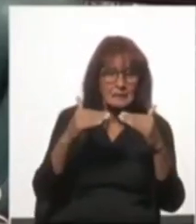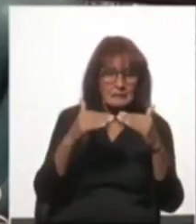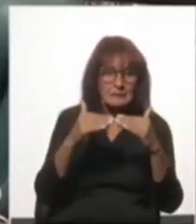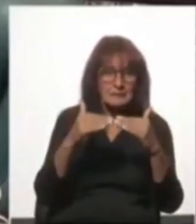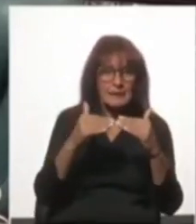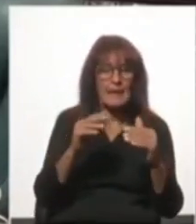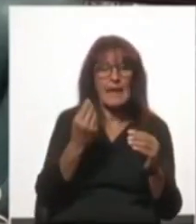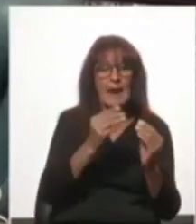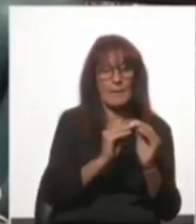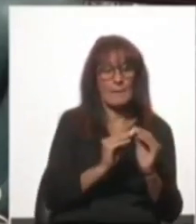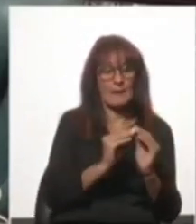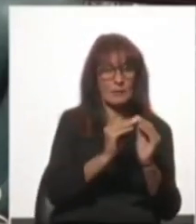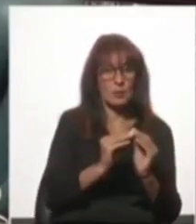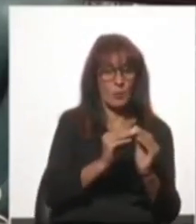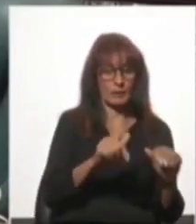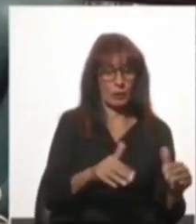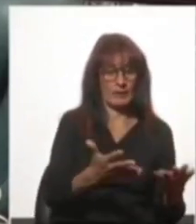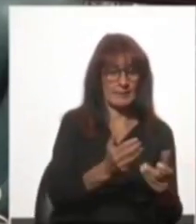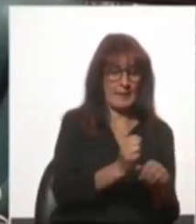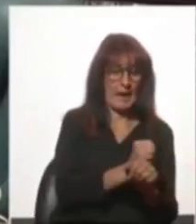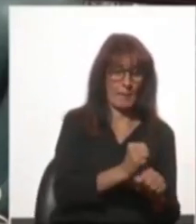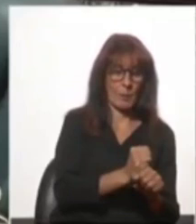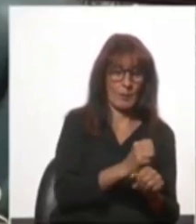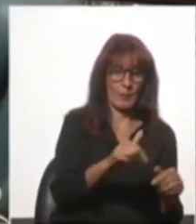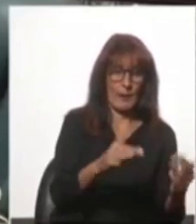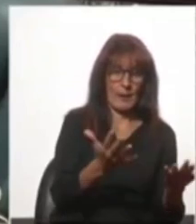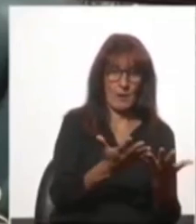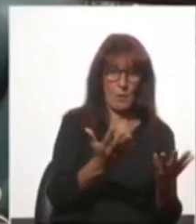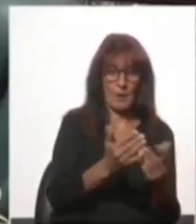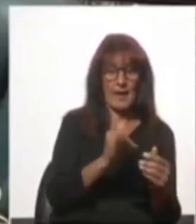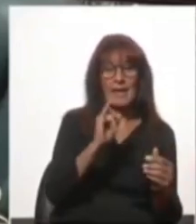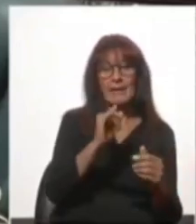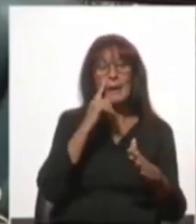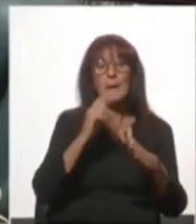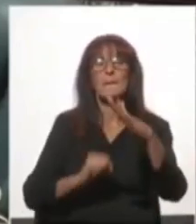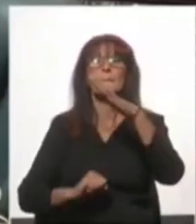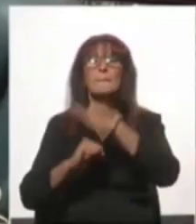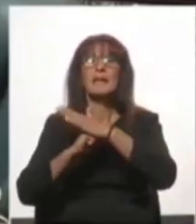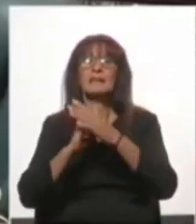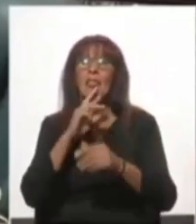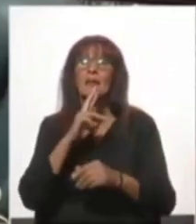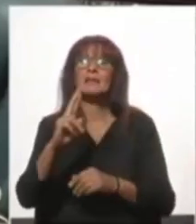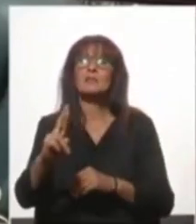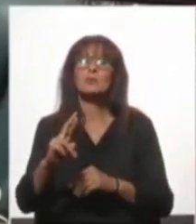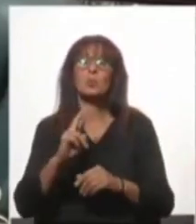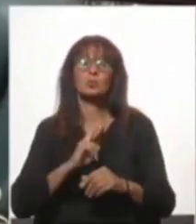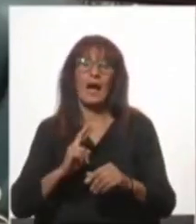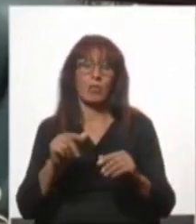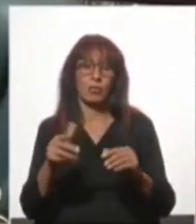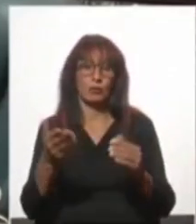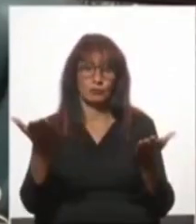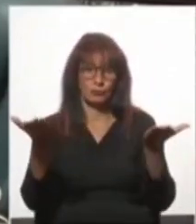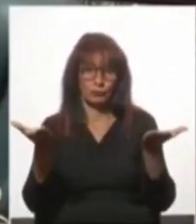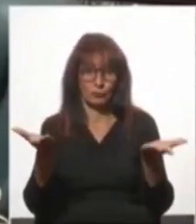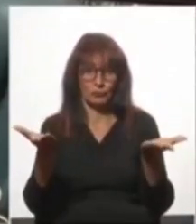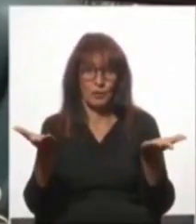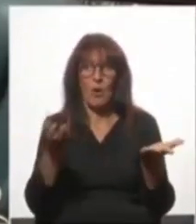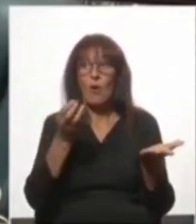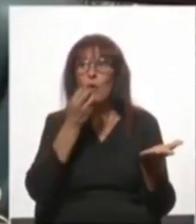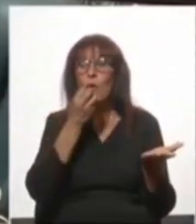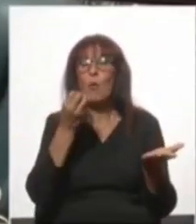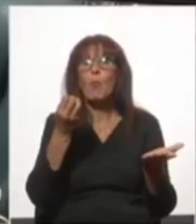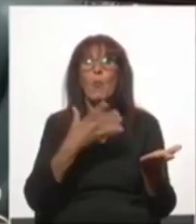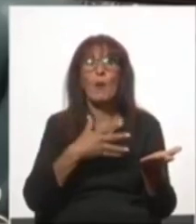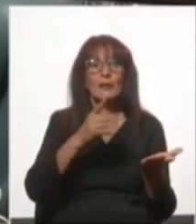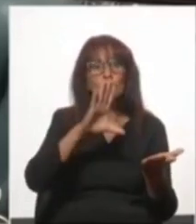el presupuesto que se estaría aprobando y las metas de resultados fiscales, dando por buenos todos